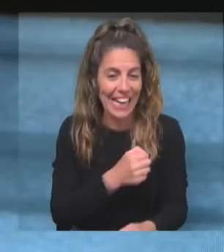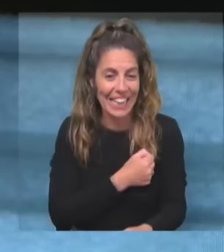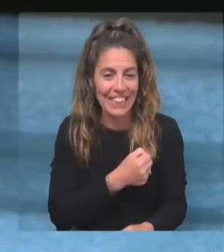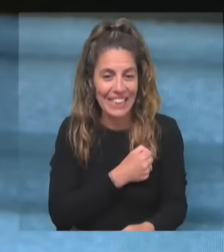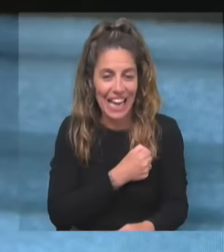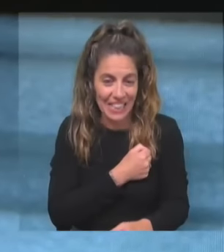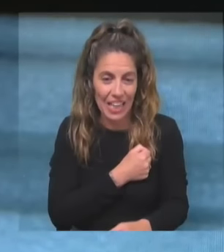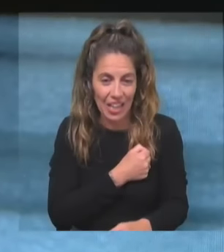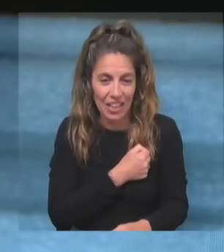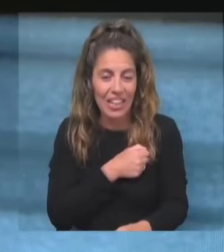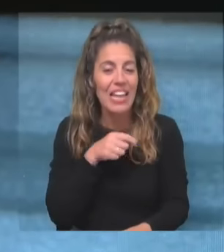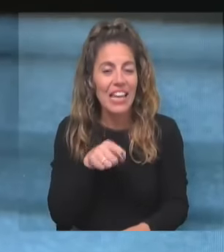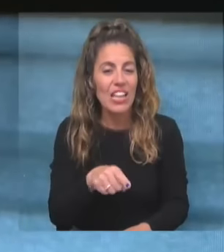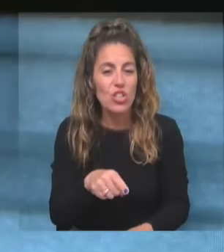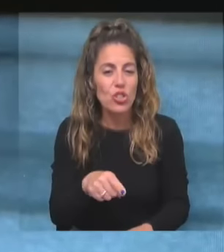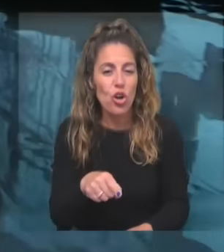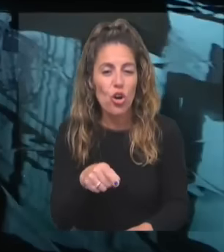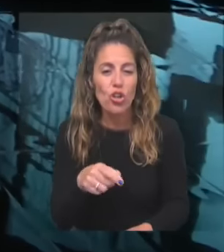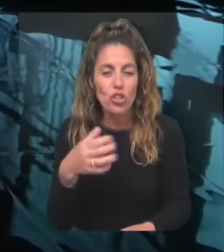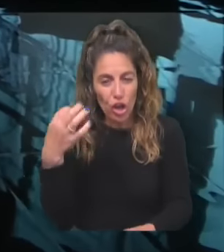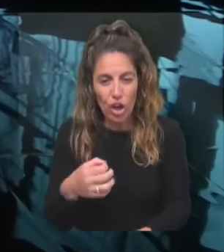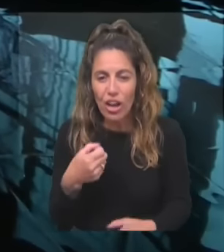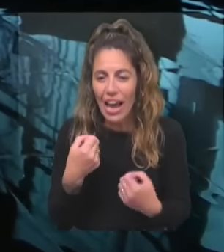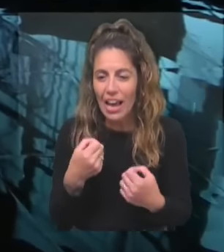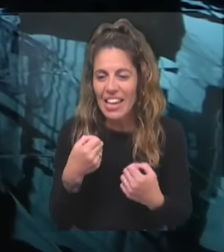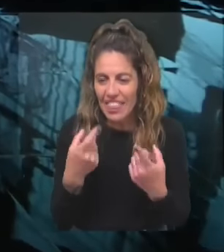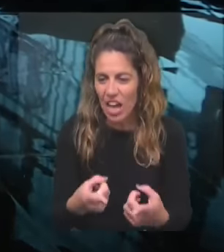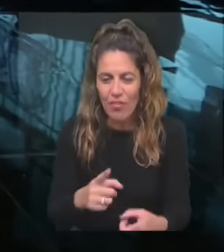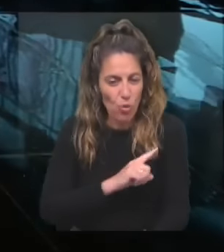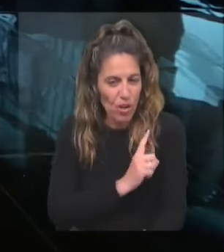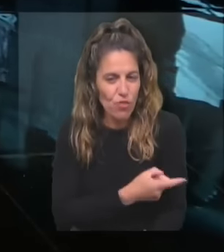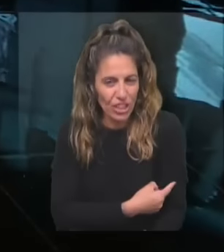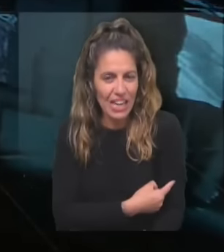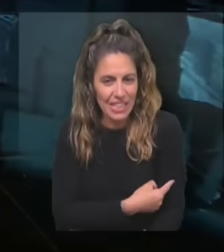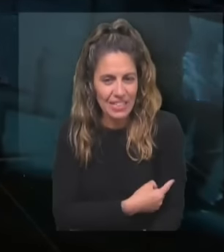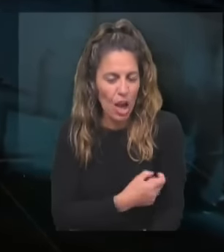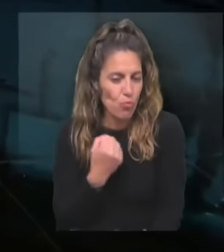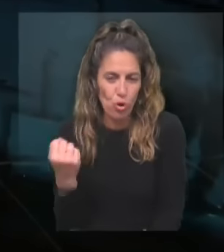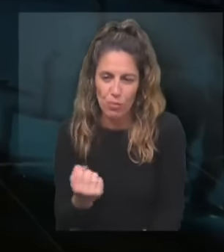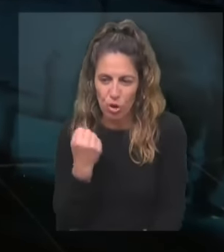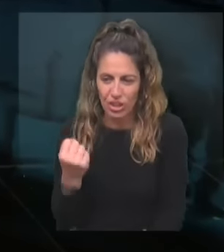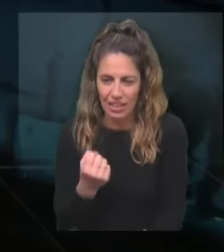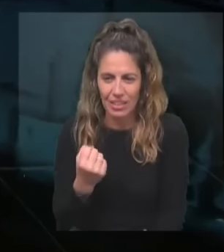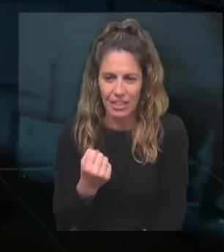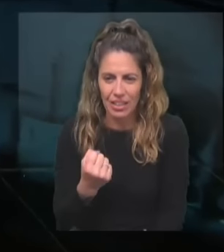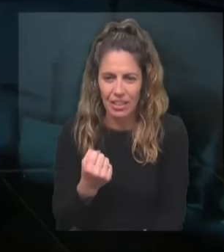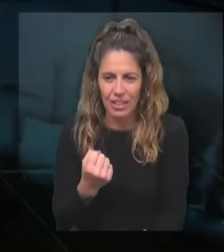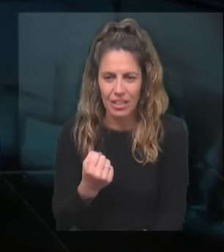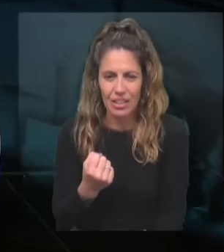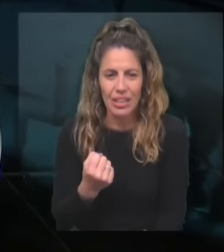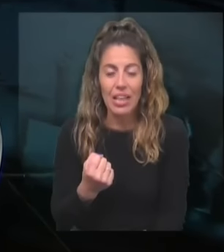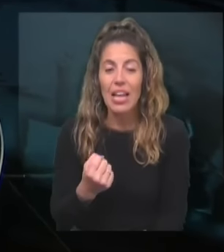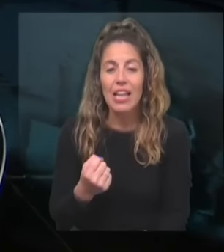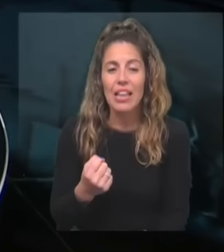base. Eso yo creo que a él le daba una fortaleza muy, muy importante, ¿no? La propia constitución